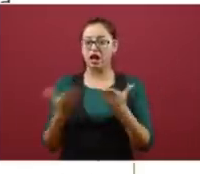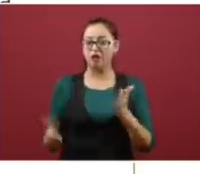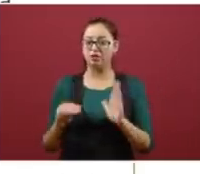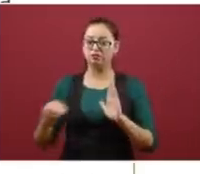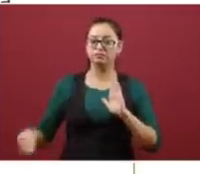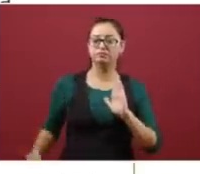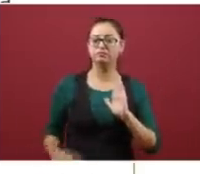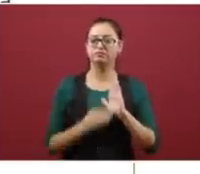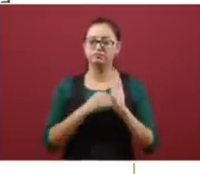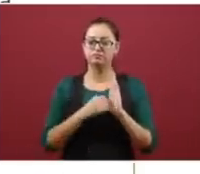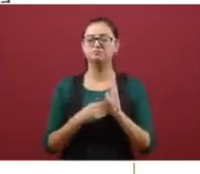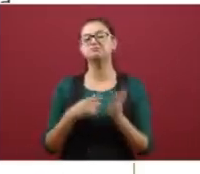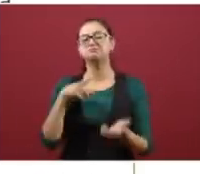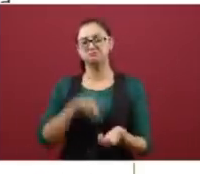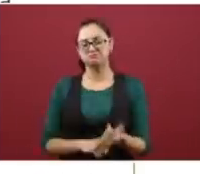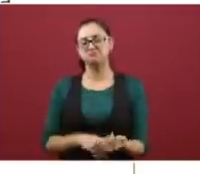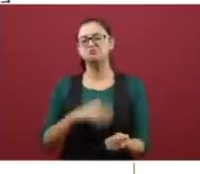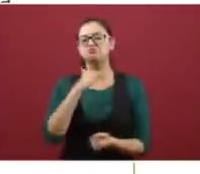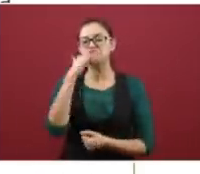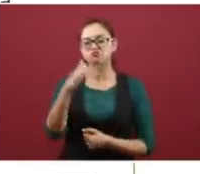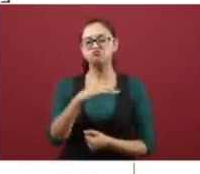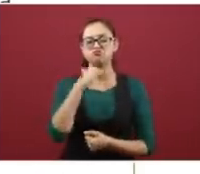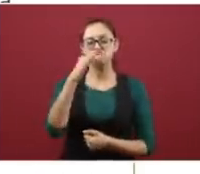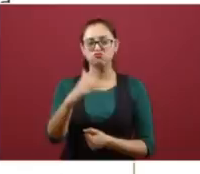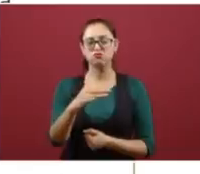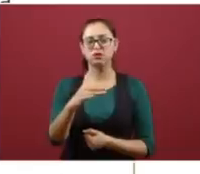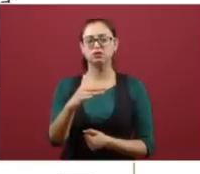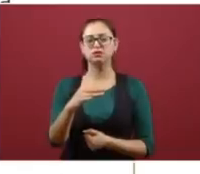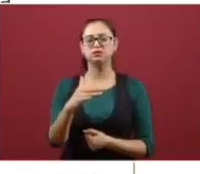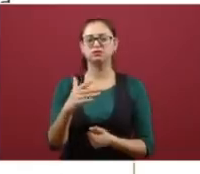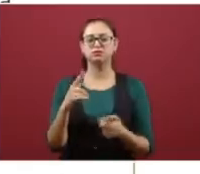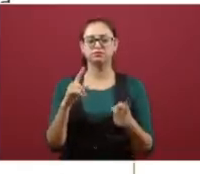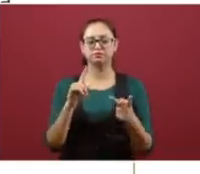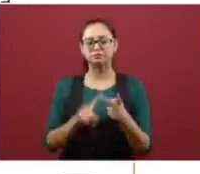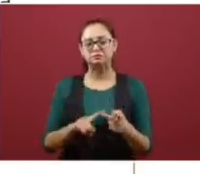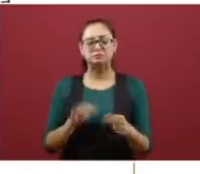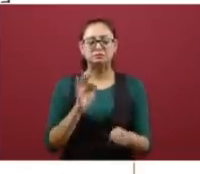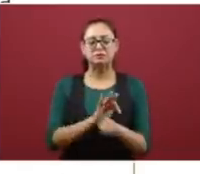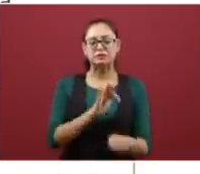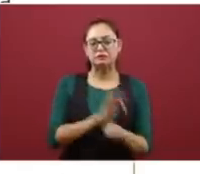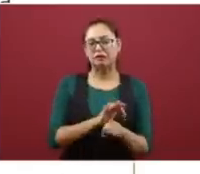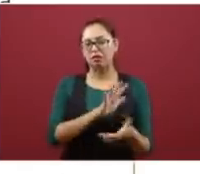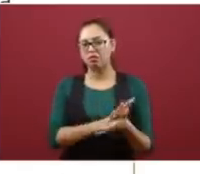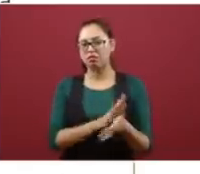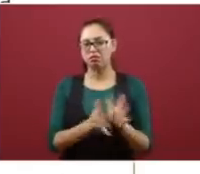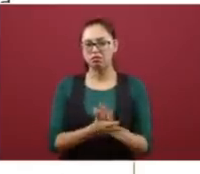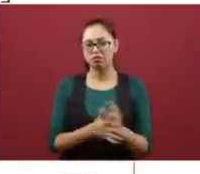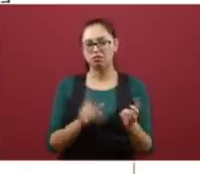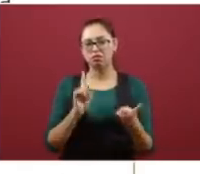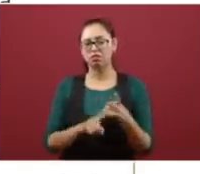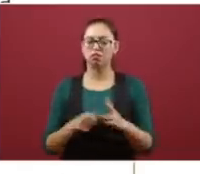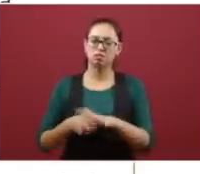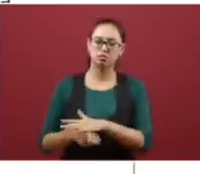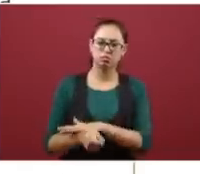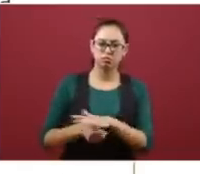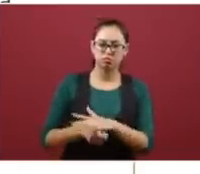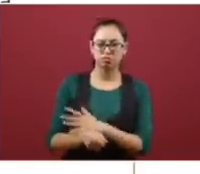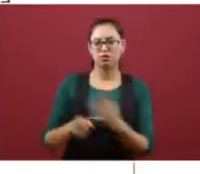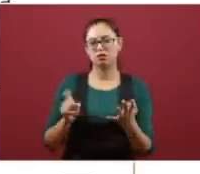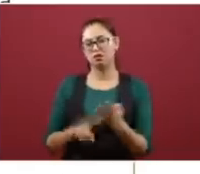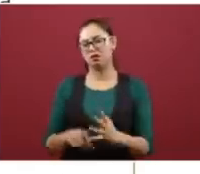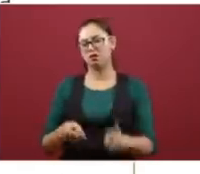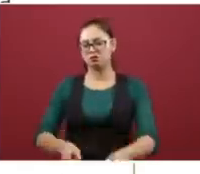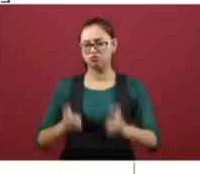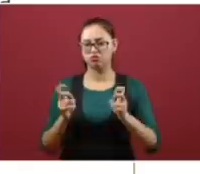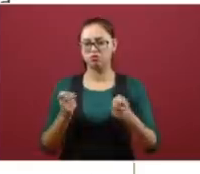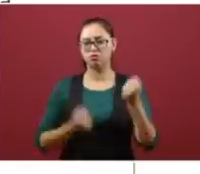hechos de corrupción en cubrimiento extorsión robo de vehículos y delitos